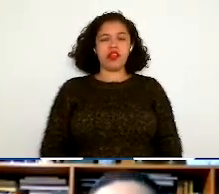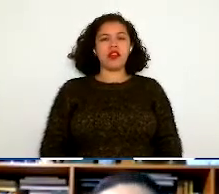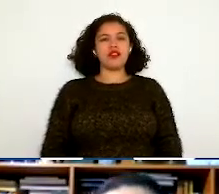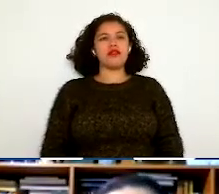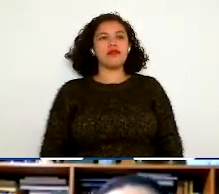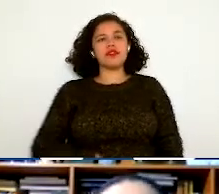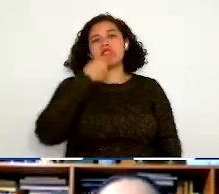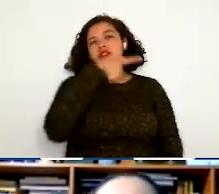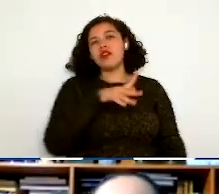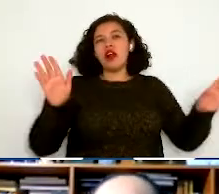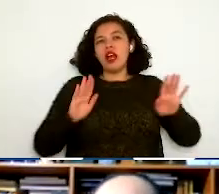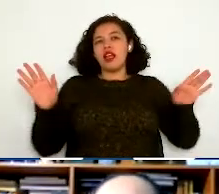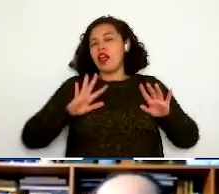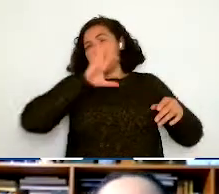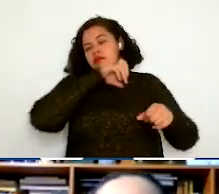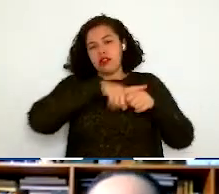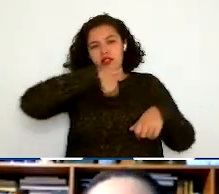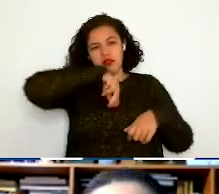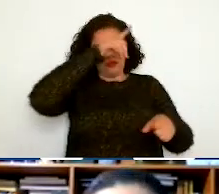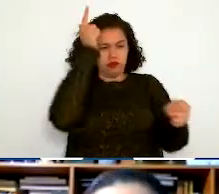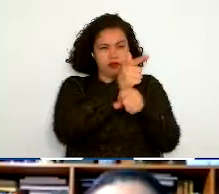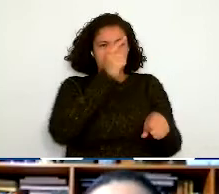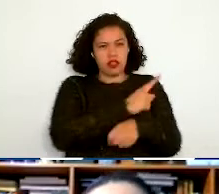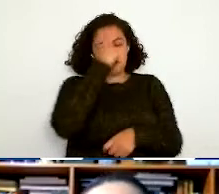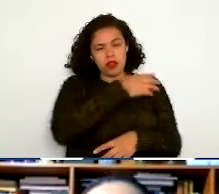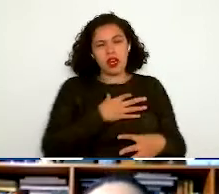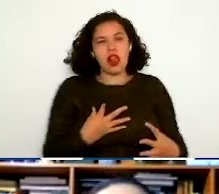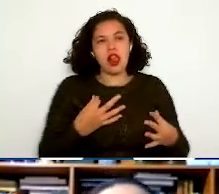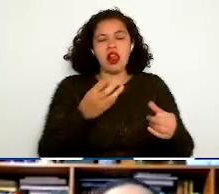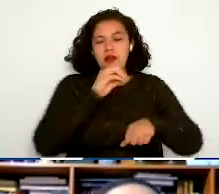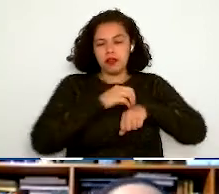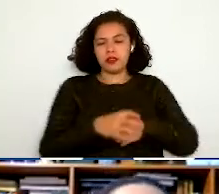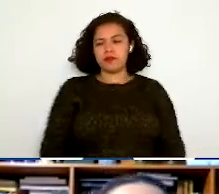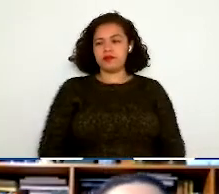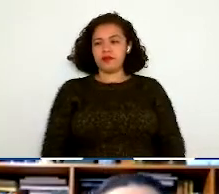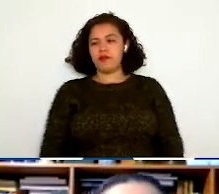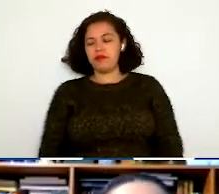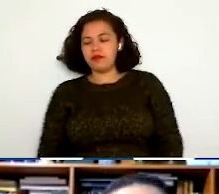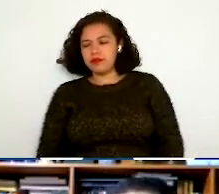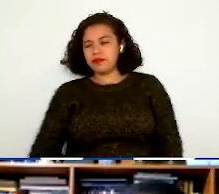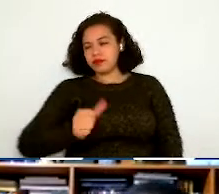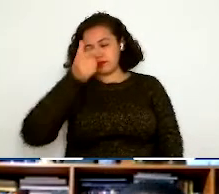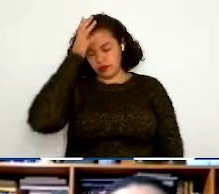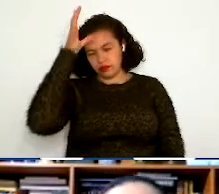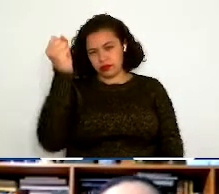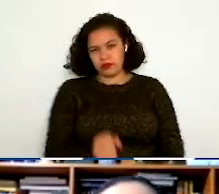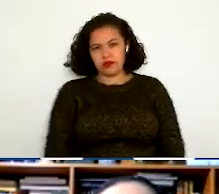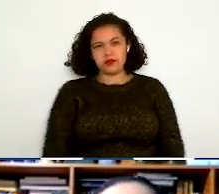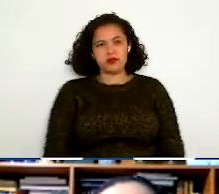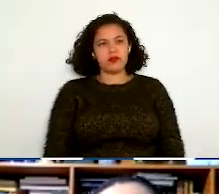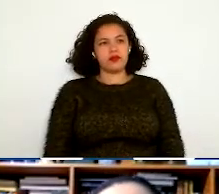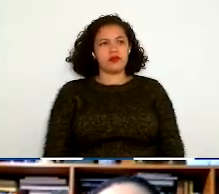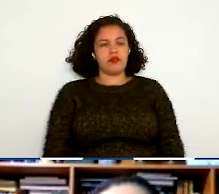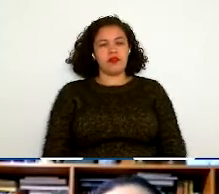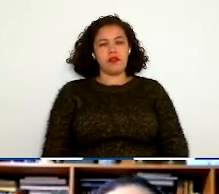características singulares, darle esa connotación de calidad. Y otra de las definiciones que va un poco de la mano con lo